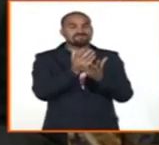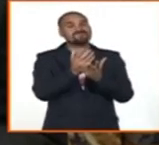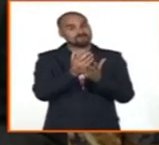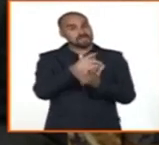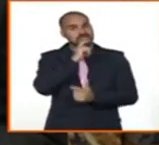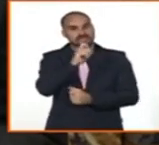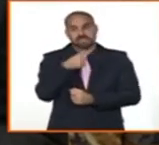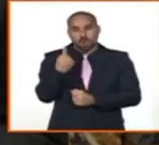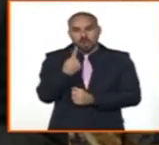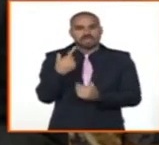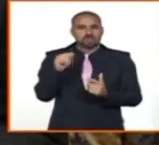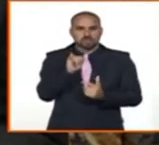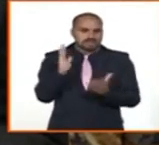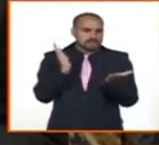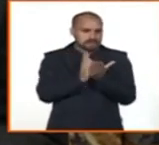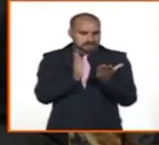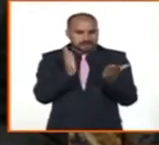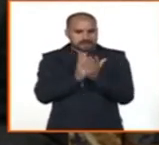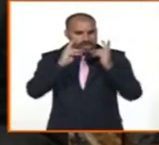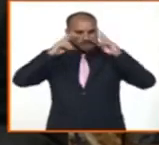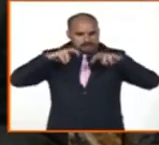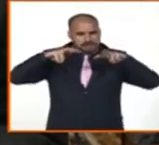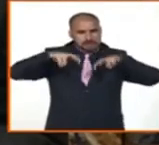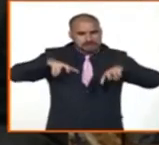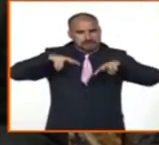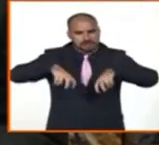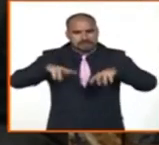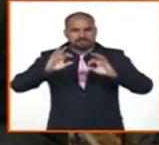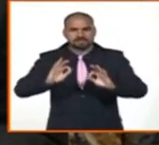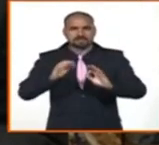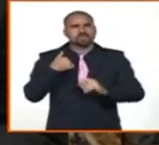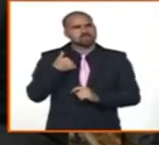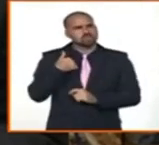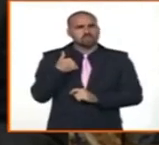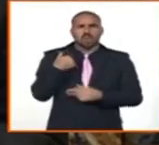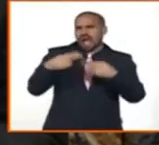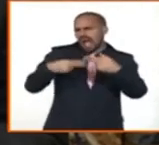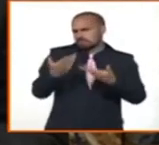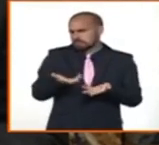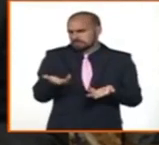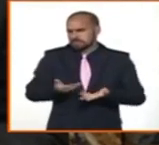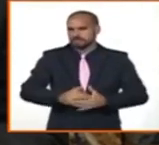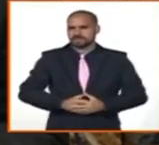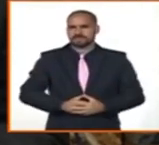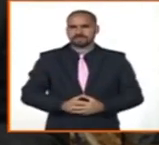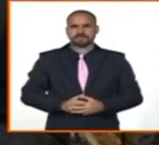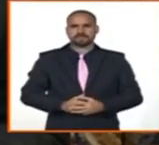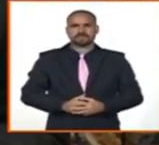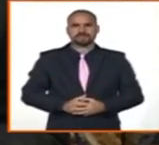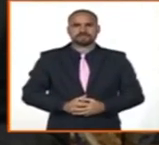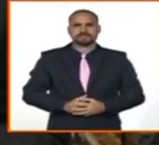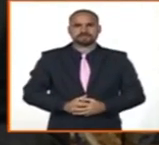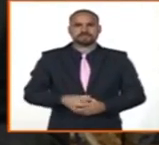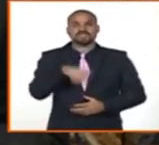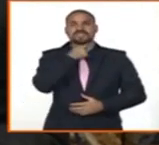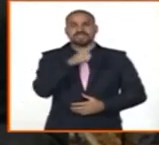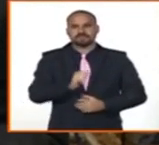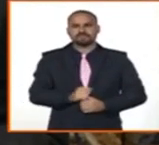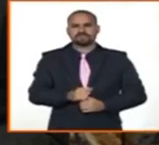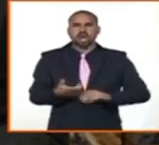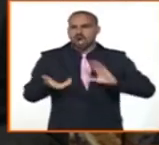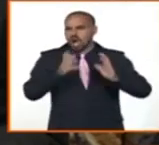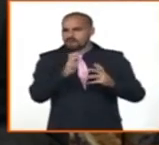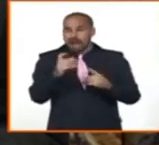mucho. Yo tengo una fórmula que es que, sobre todo los momentos complicados, voy a la